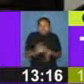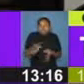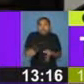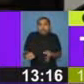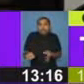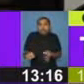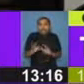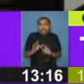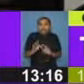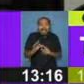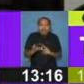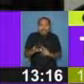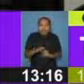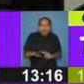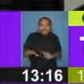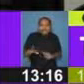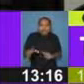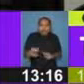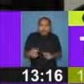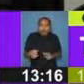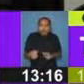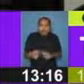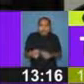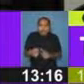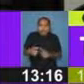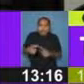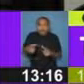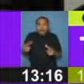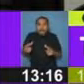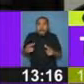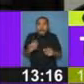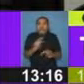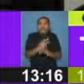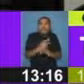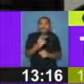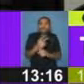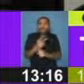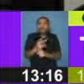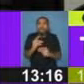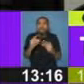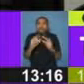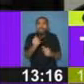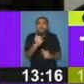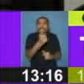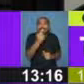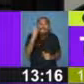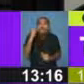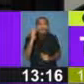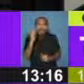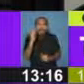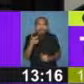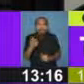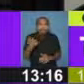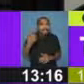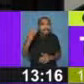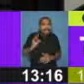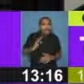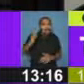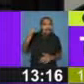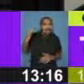es la escuela secundaria número 69 que hemos inaugurado el año pasado